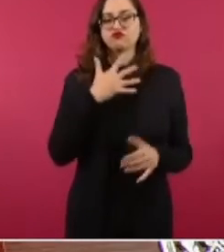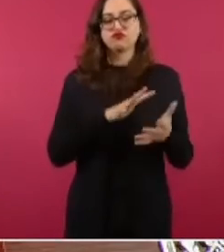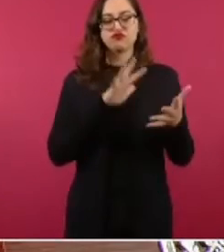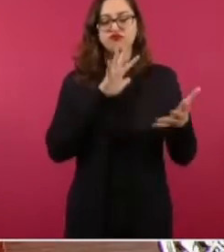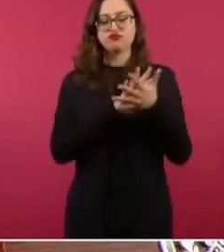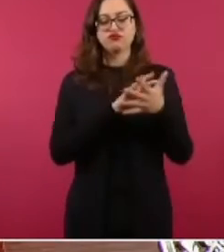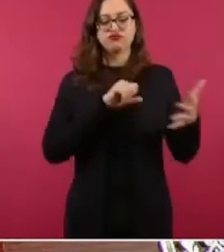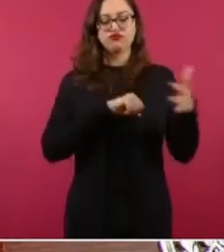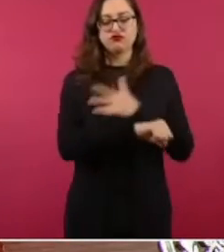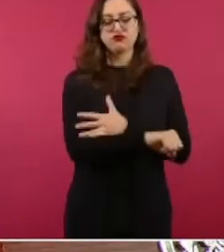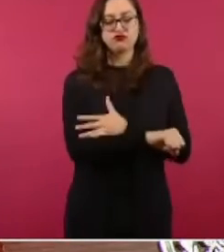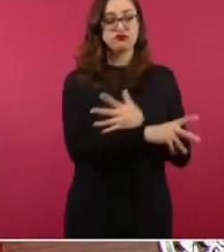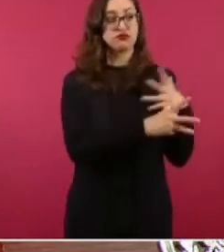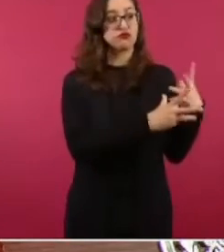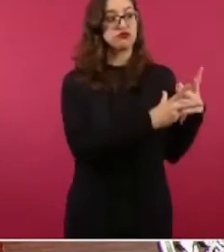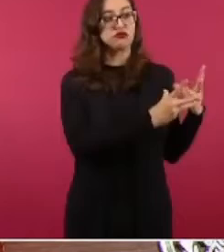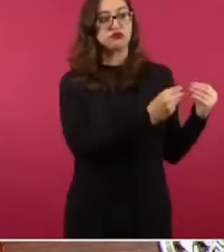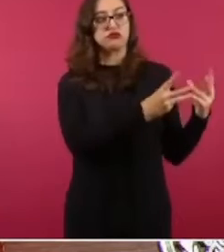que haya escuelas,